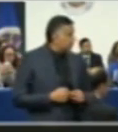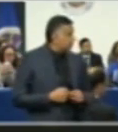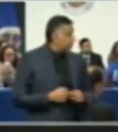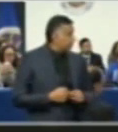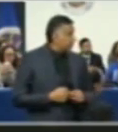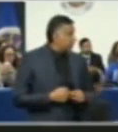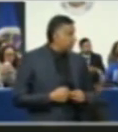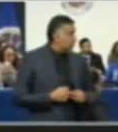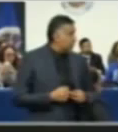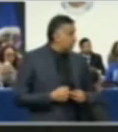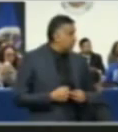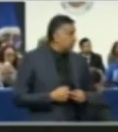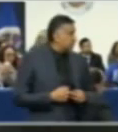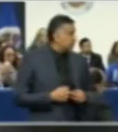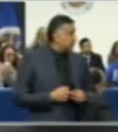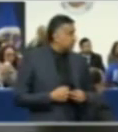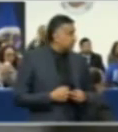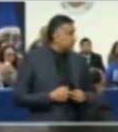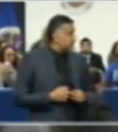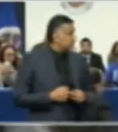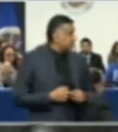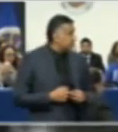Ajá. ¿Sabes por qué yo no tengo eso?